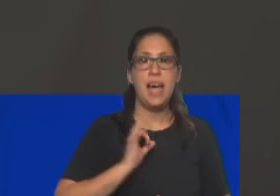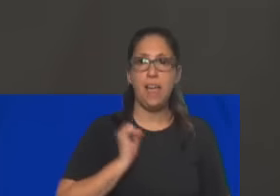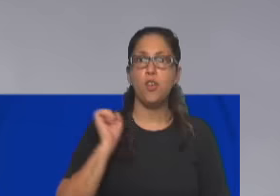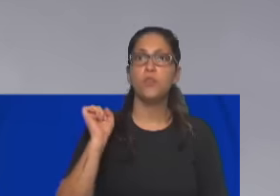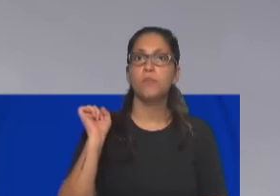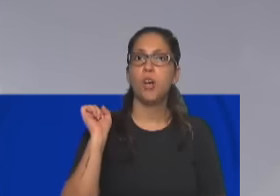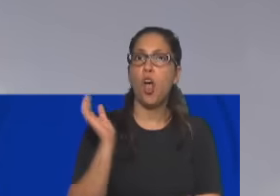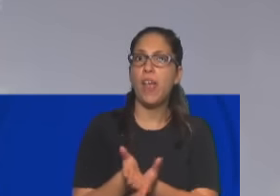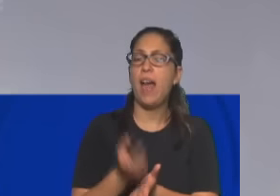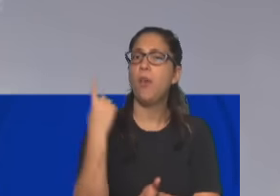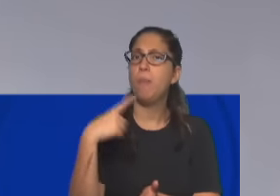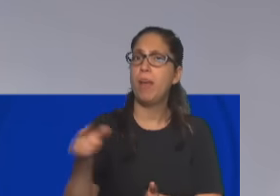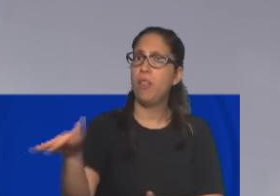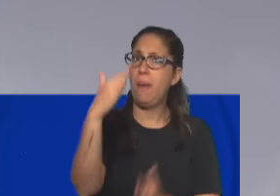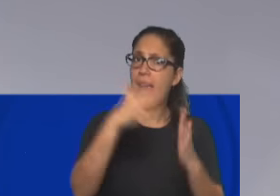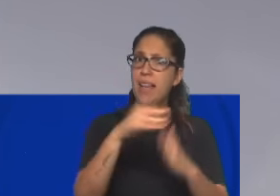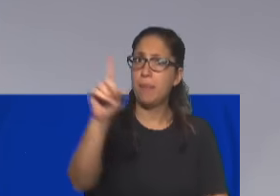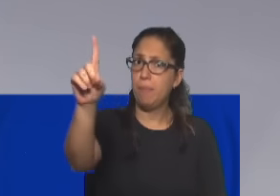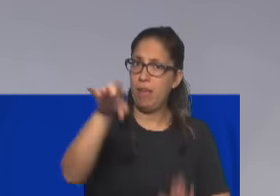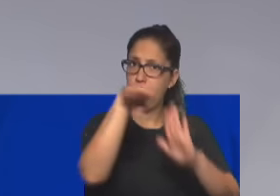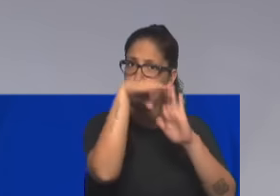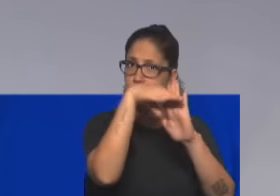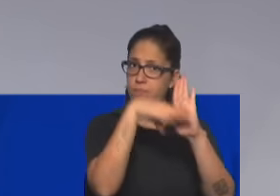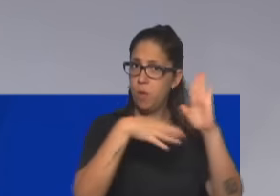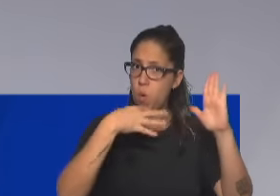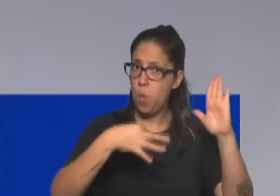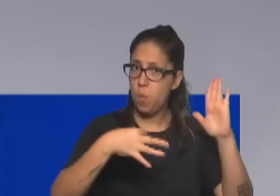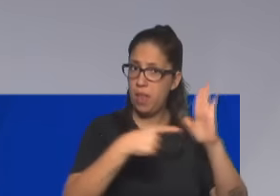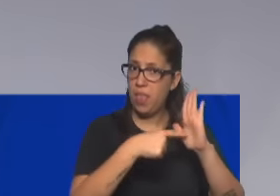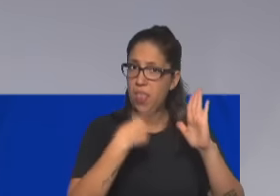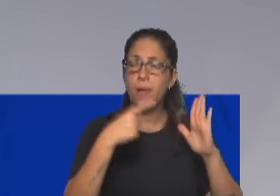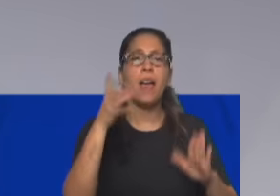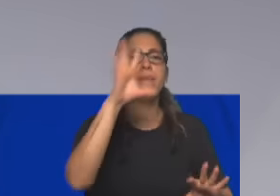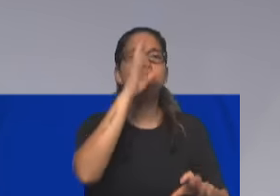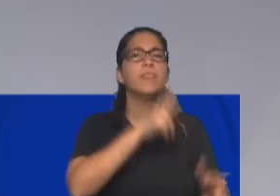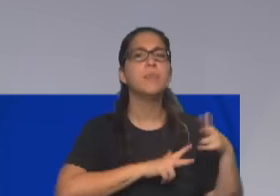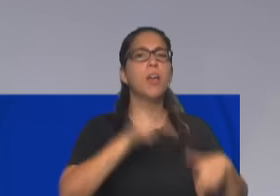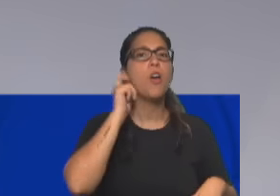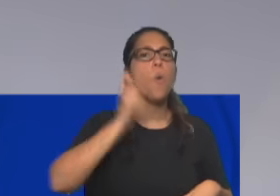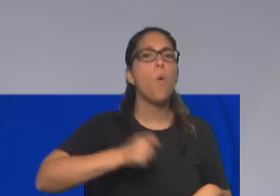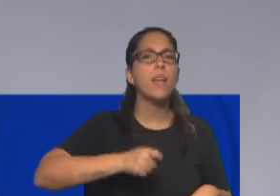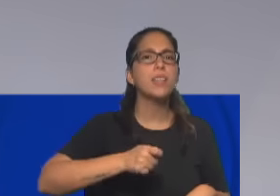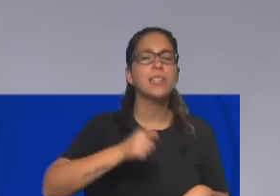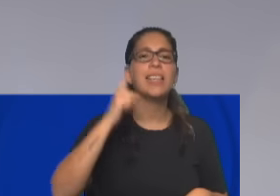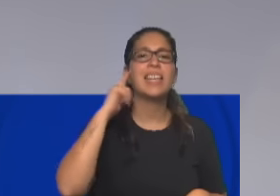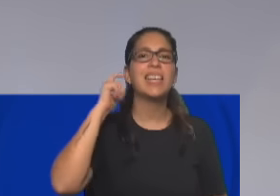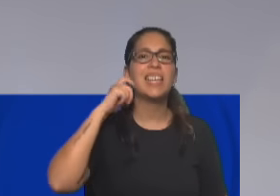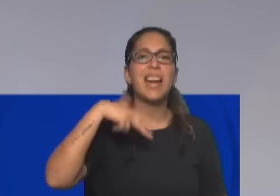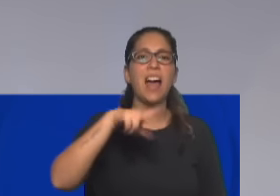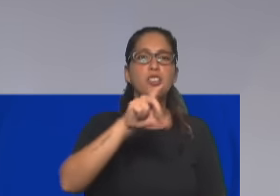casa pero tenés que cumplir ciertas cuestiones recordame el nombre del juez Ignacio raca